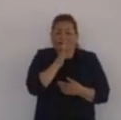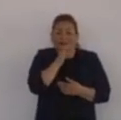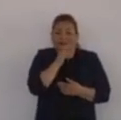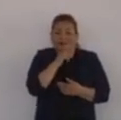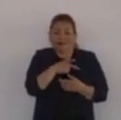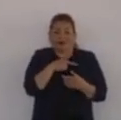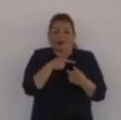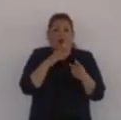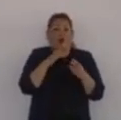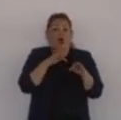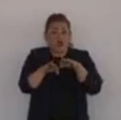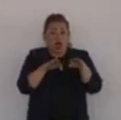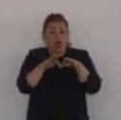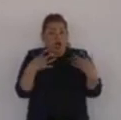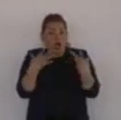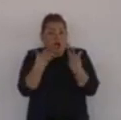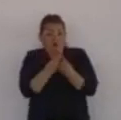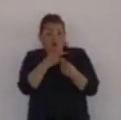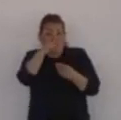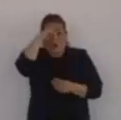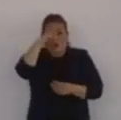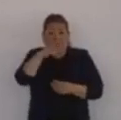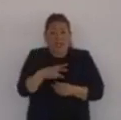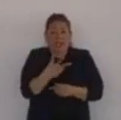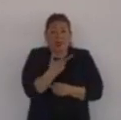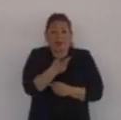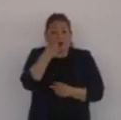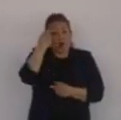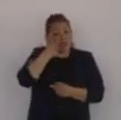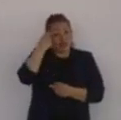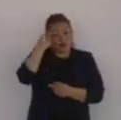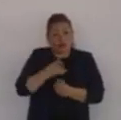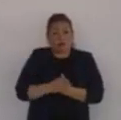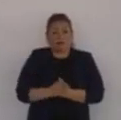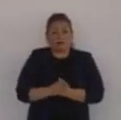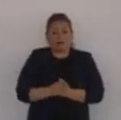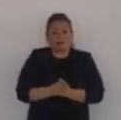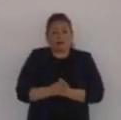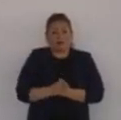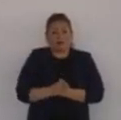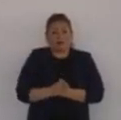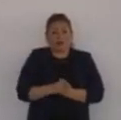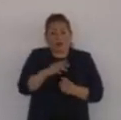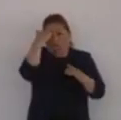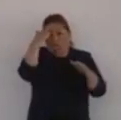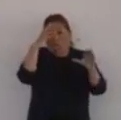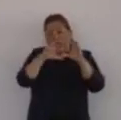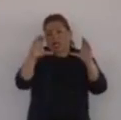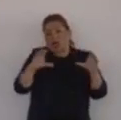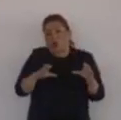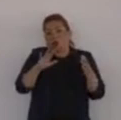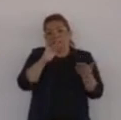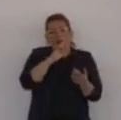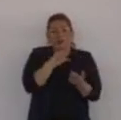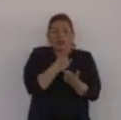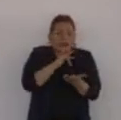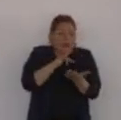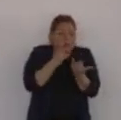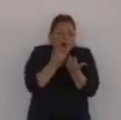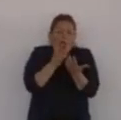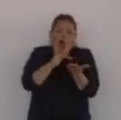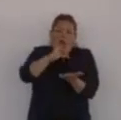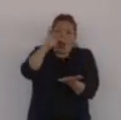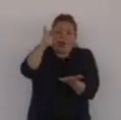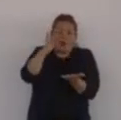demás no hayan trabajado por México. Por eso esta pensión es un reconocimiento y un agradecimiento